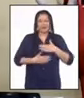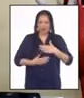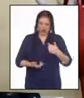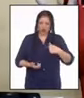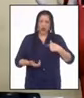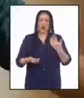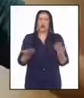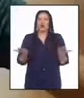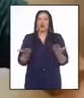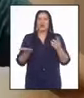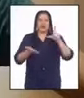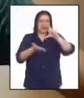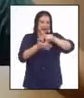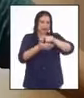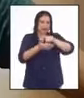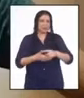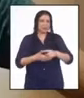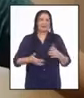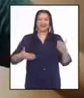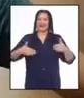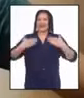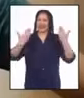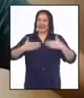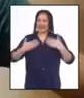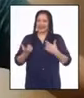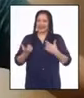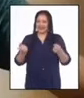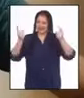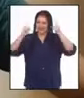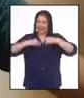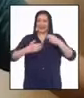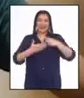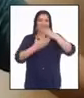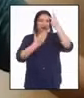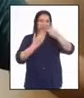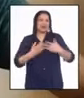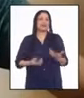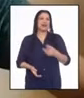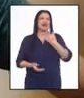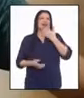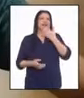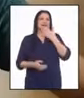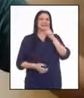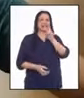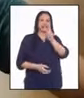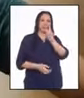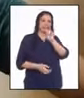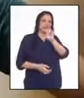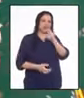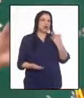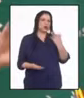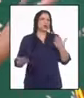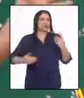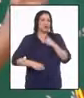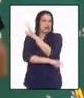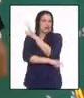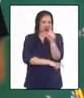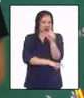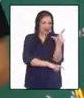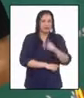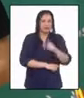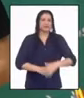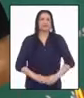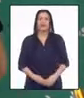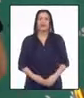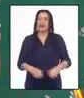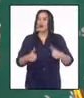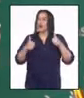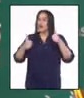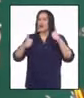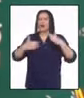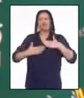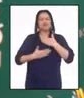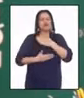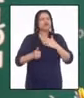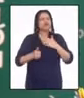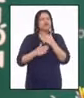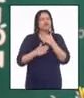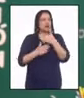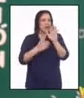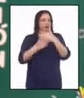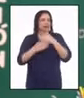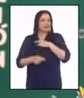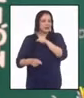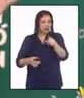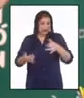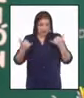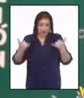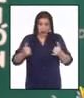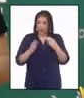Lima. Qué alegría participar del programa. Soy Víctor y vivo en Loreto. ¡Wow! ¡Qué gusto compartir con ustedes el